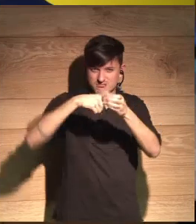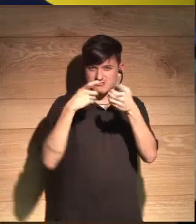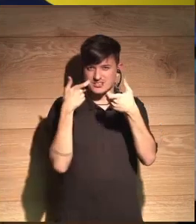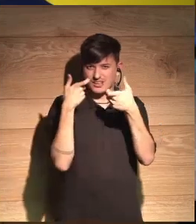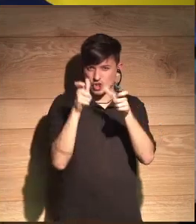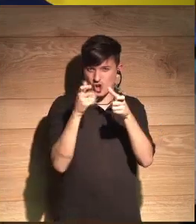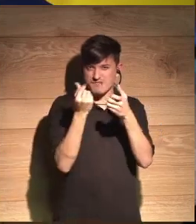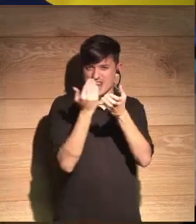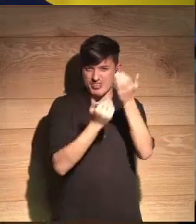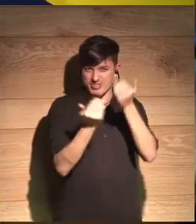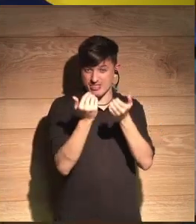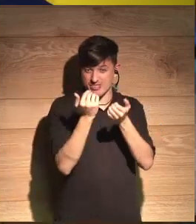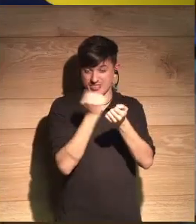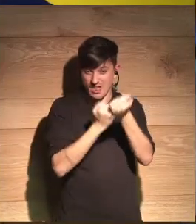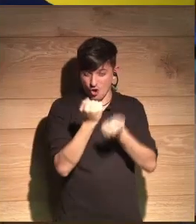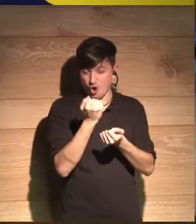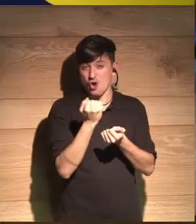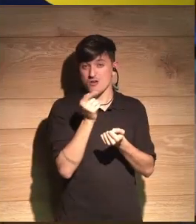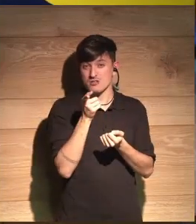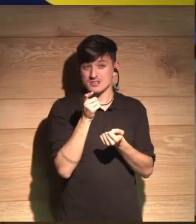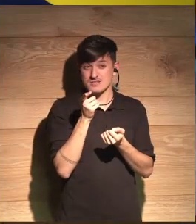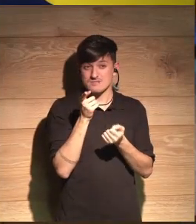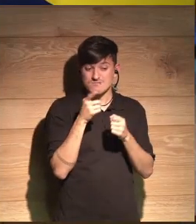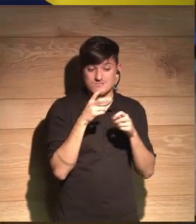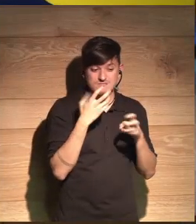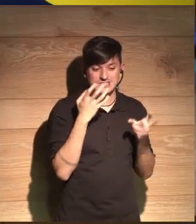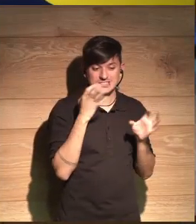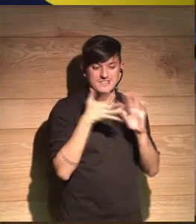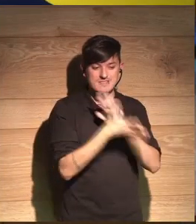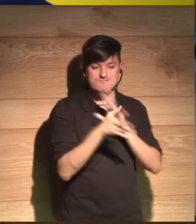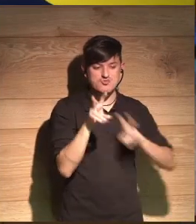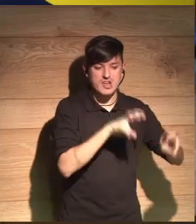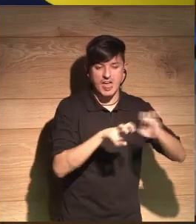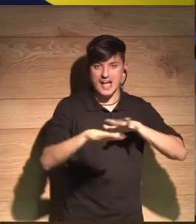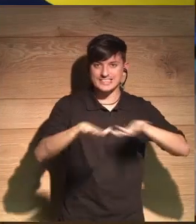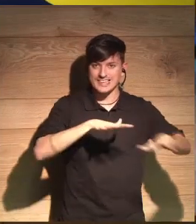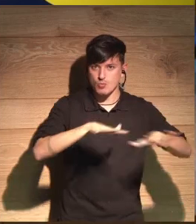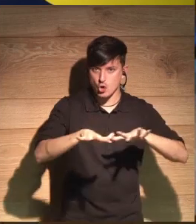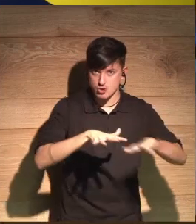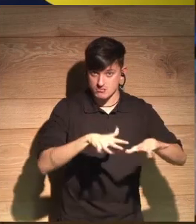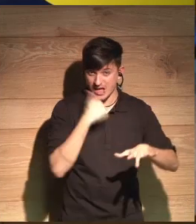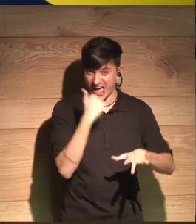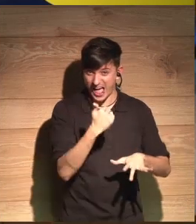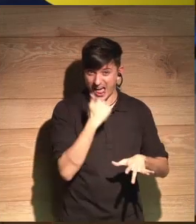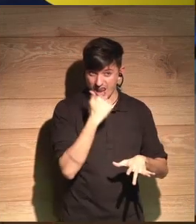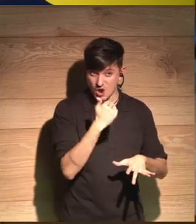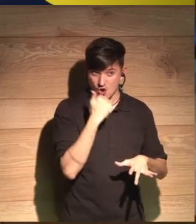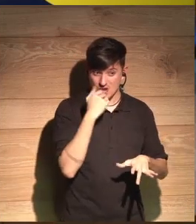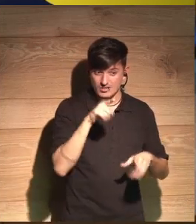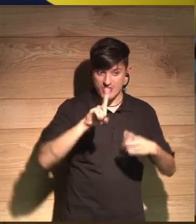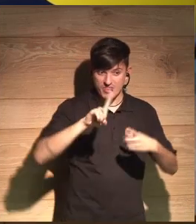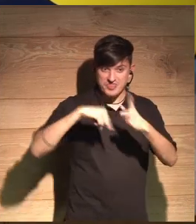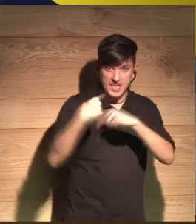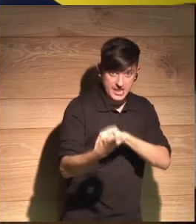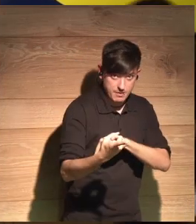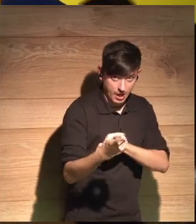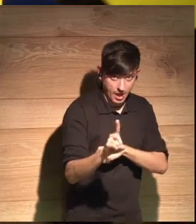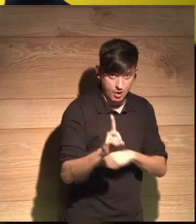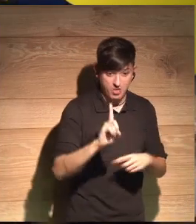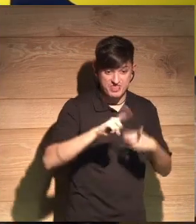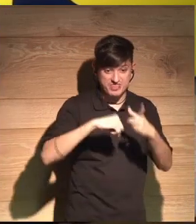es la búsqueda por asset assets sea algo que no es un derivativo los